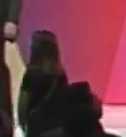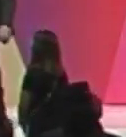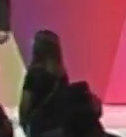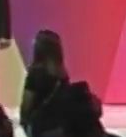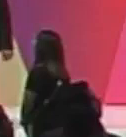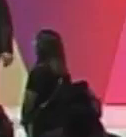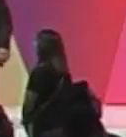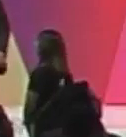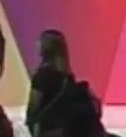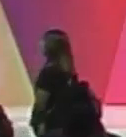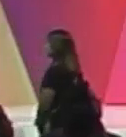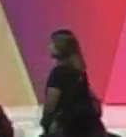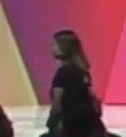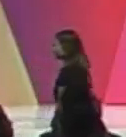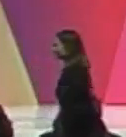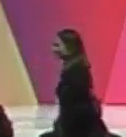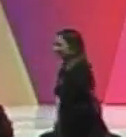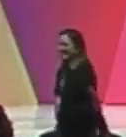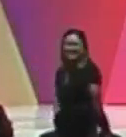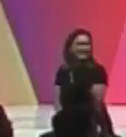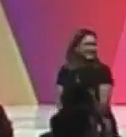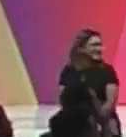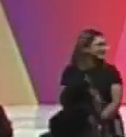Basurto, coordinadora.